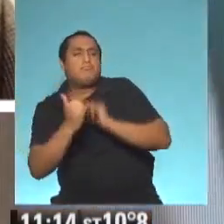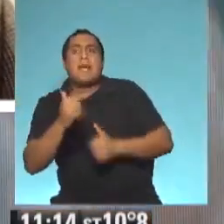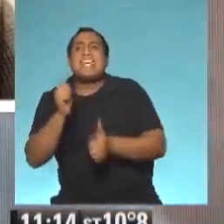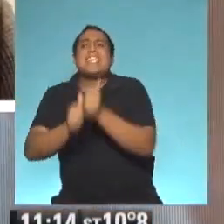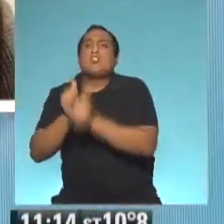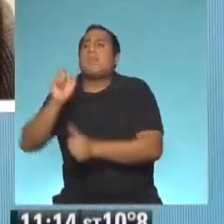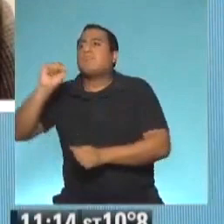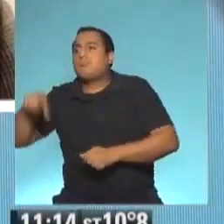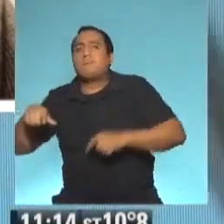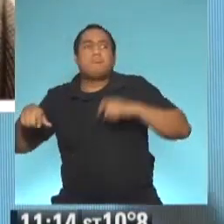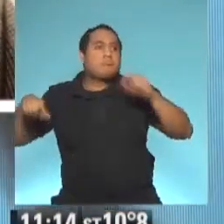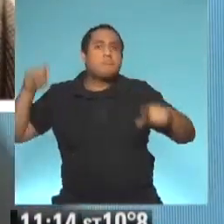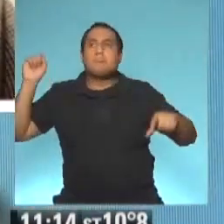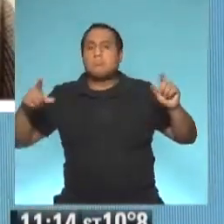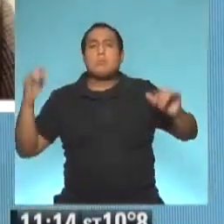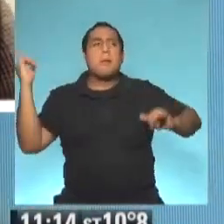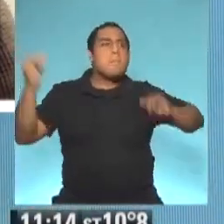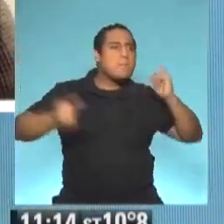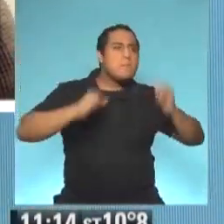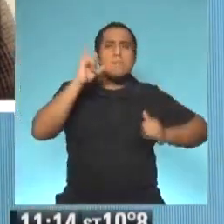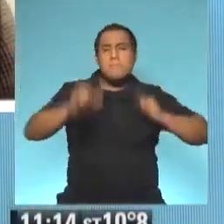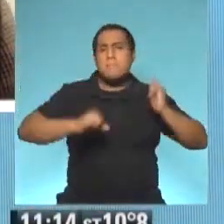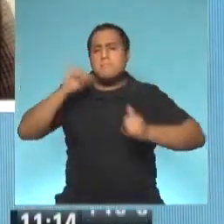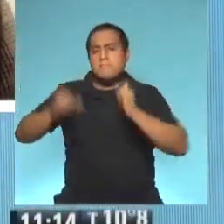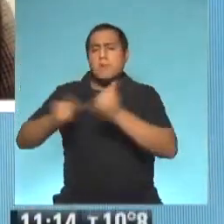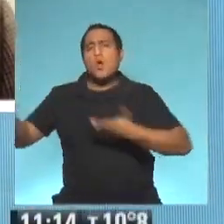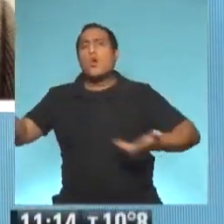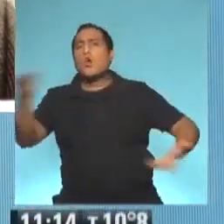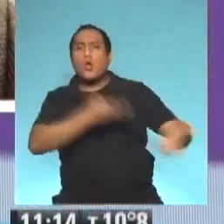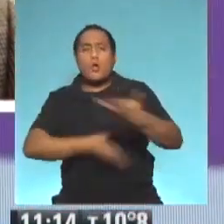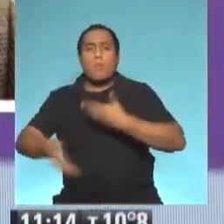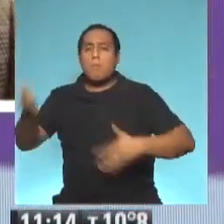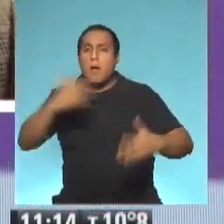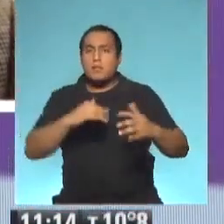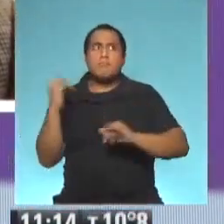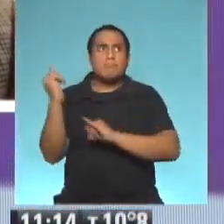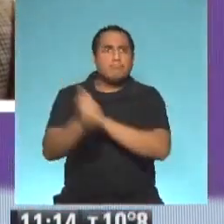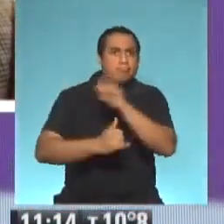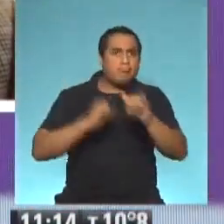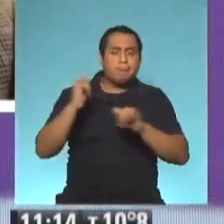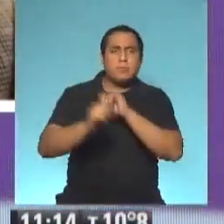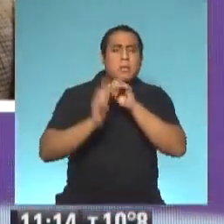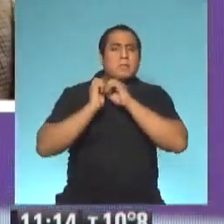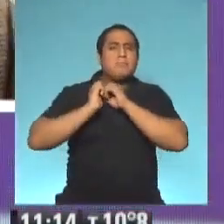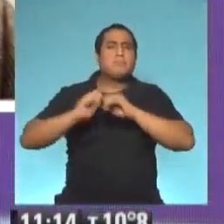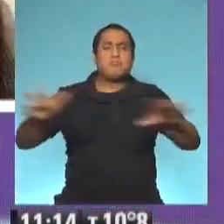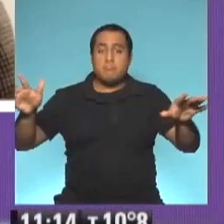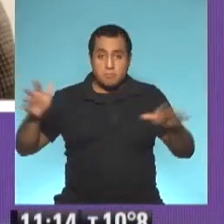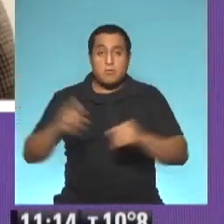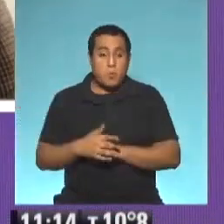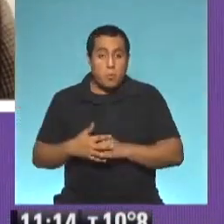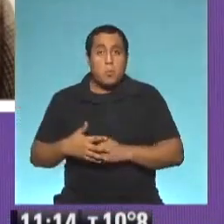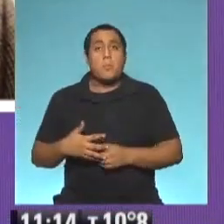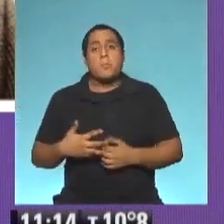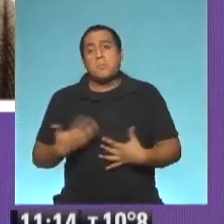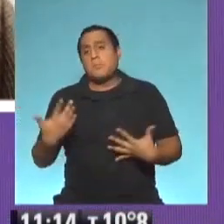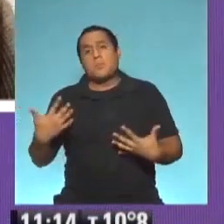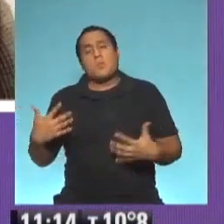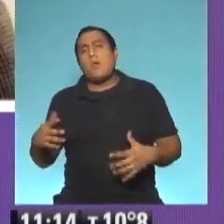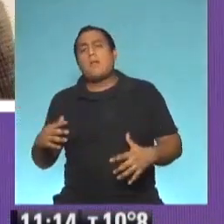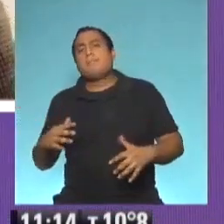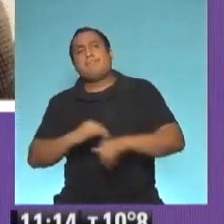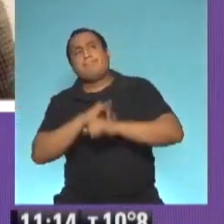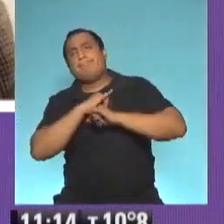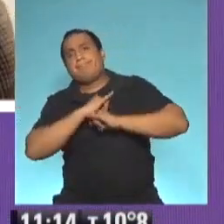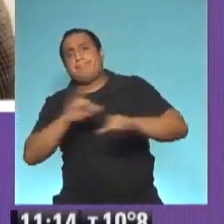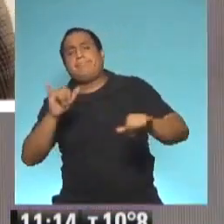muchos pacientes trasplantados que han tenido la oportunidad de contactarse y mandarle